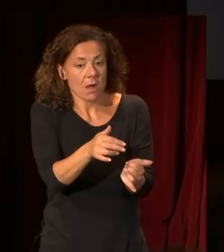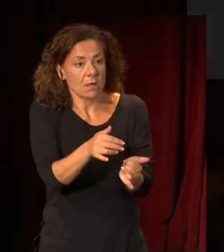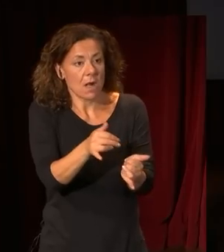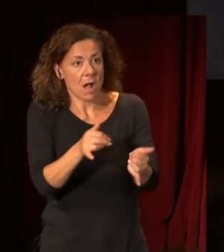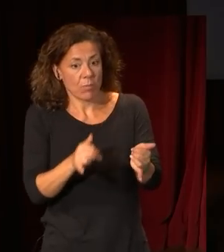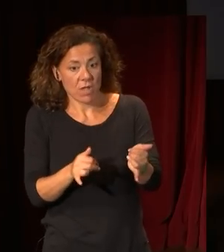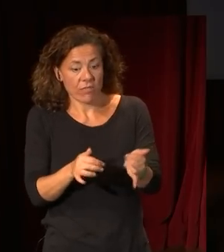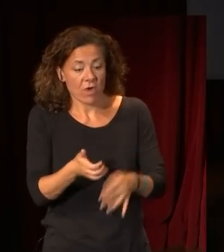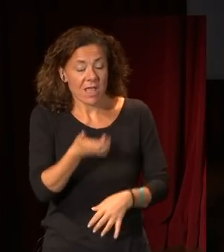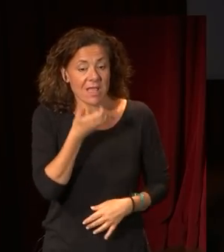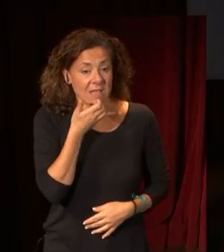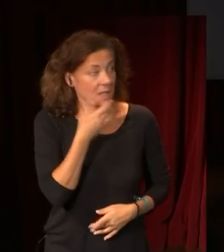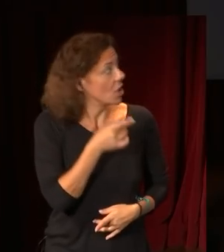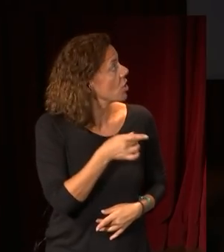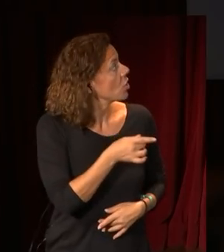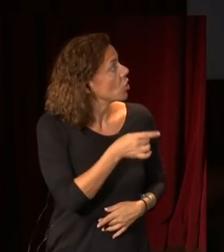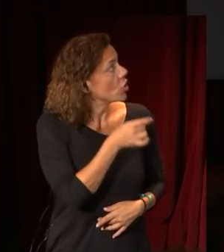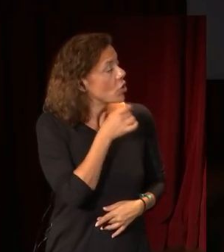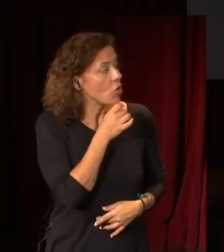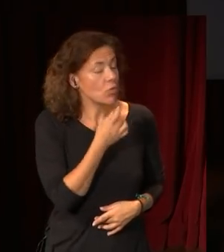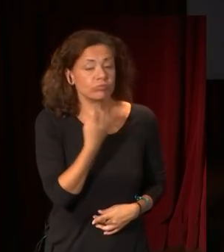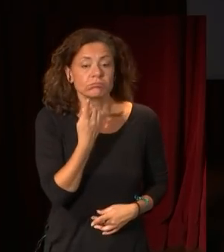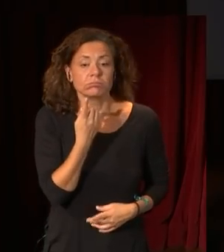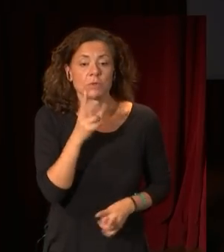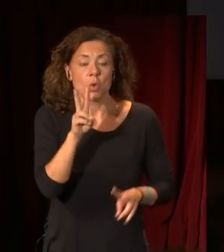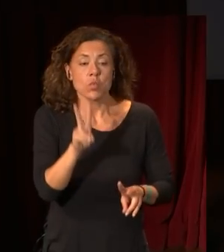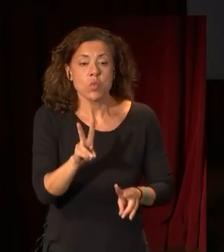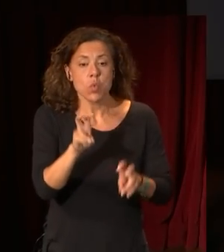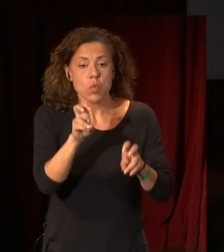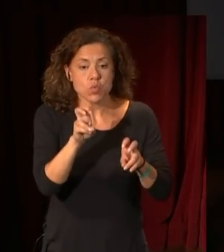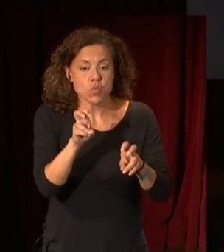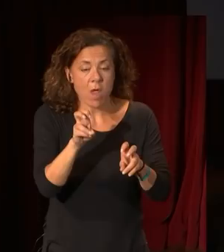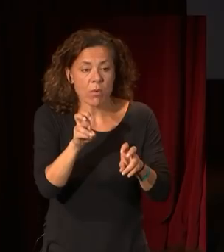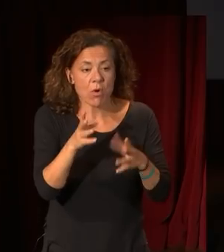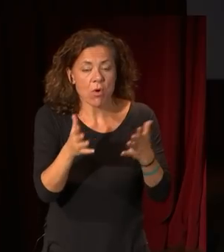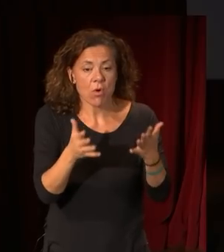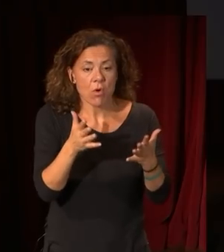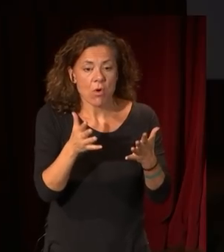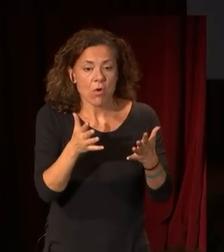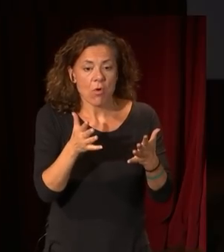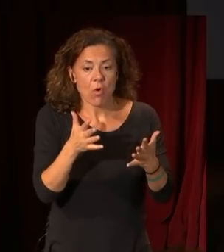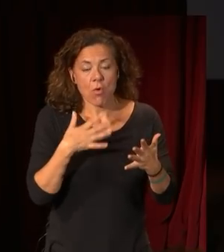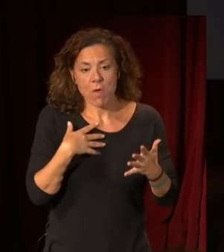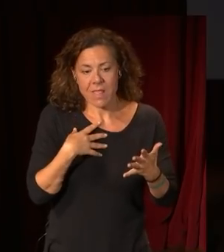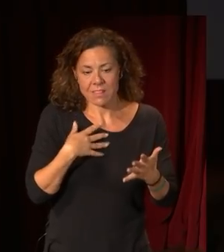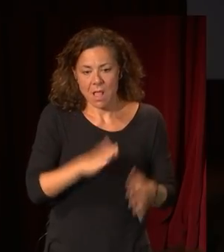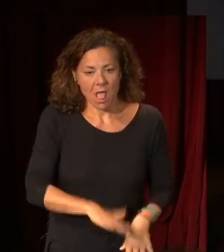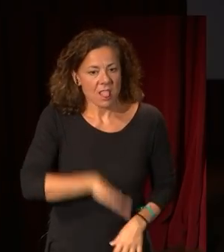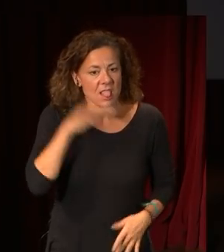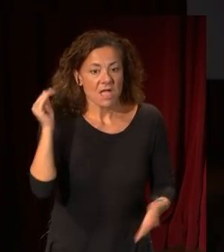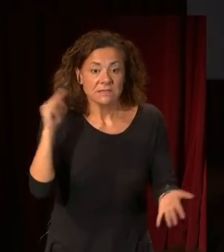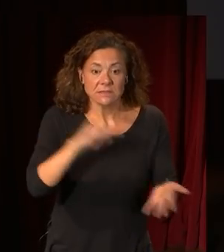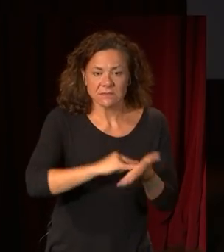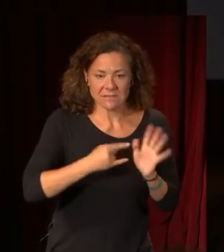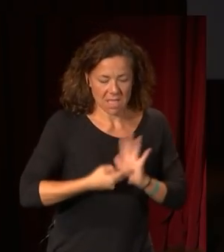por ejemplo como en un nuevo digamos tour de force en un nuevo alarde técnico bermejo ha